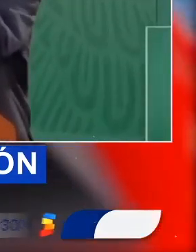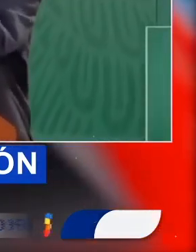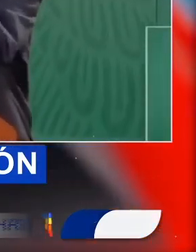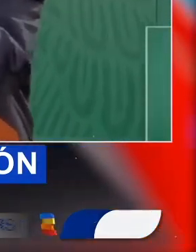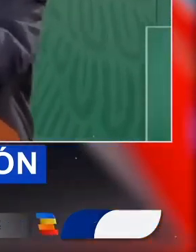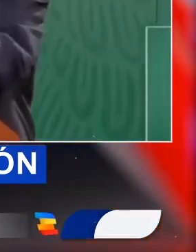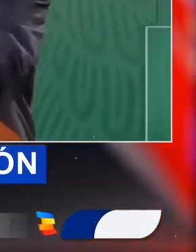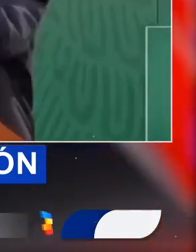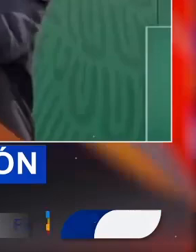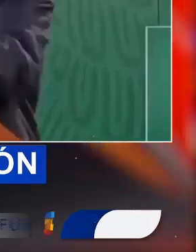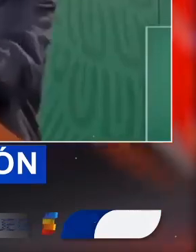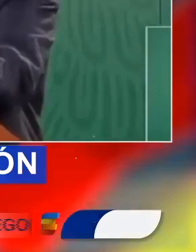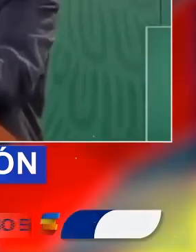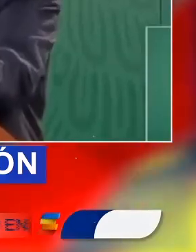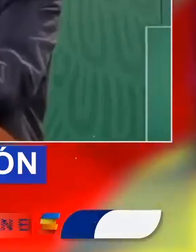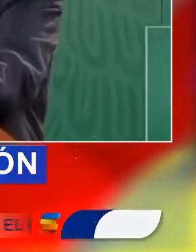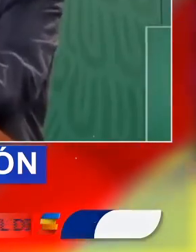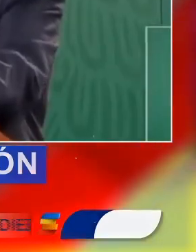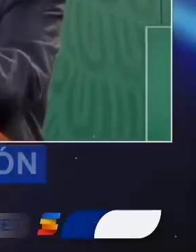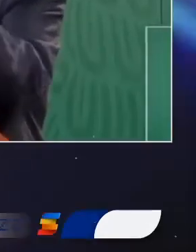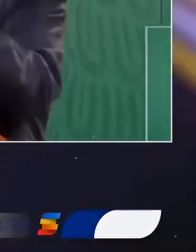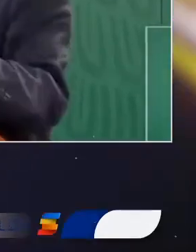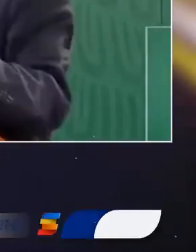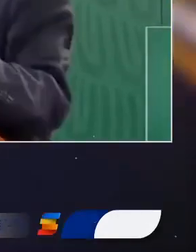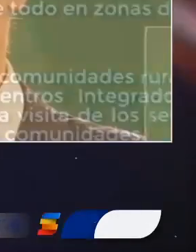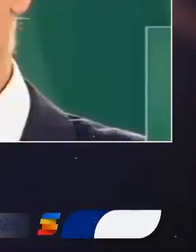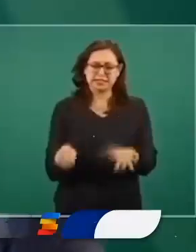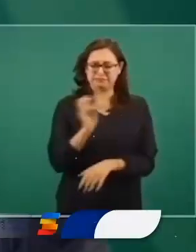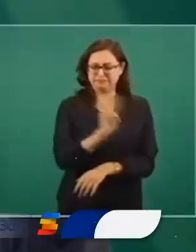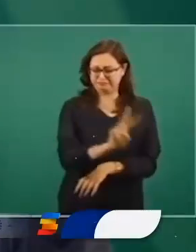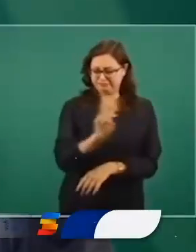Federal, Hugo López-Gatell.